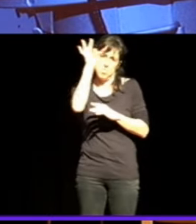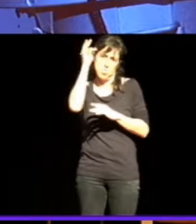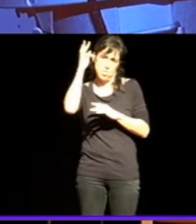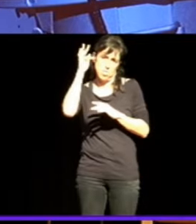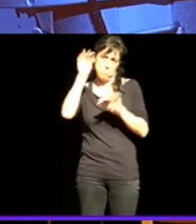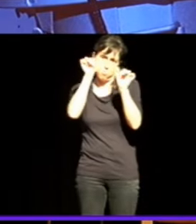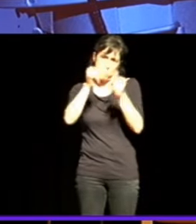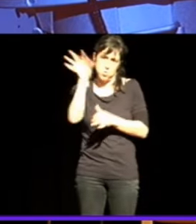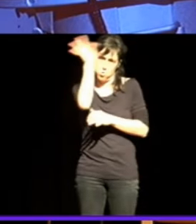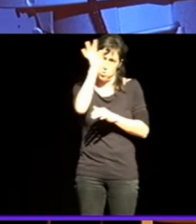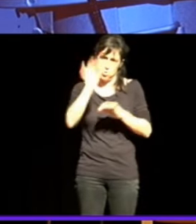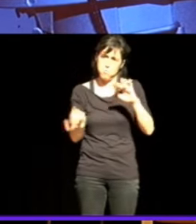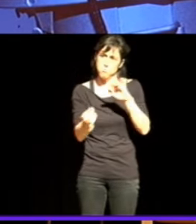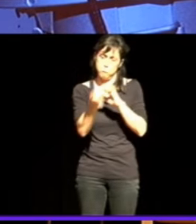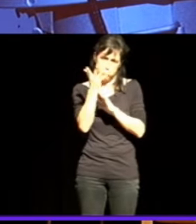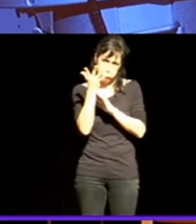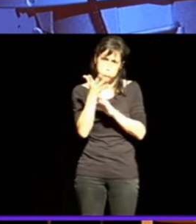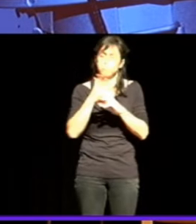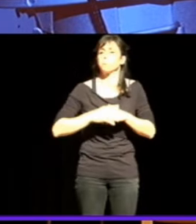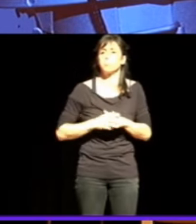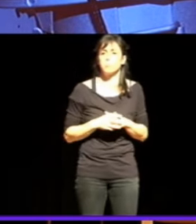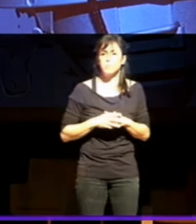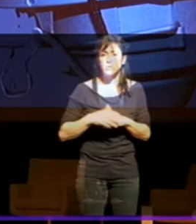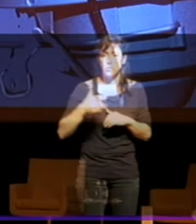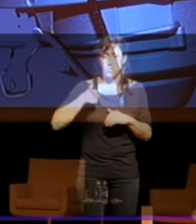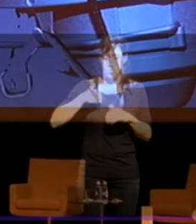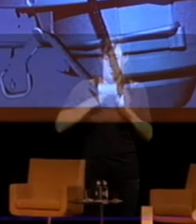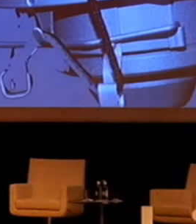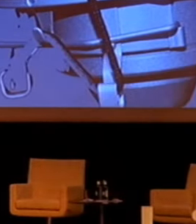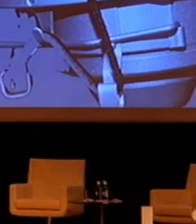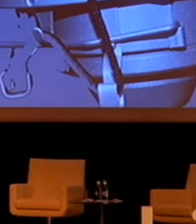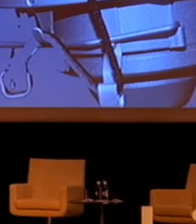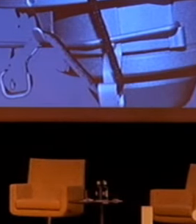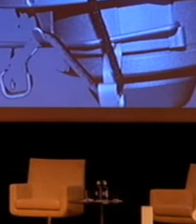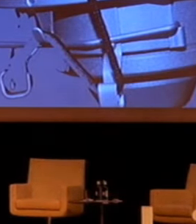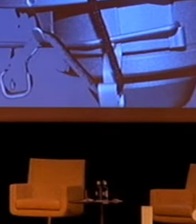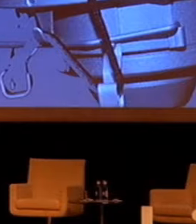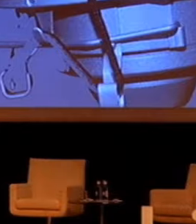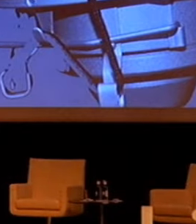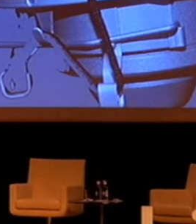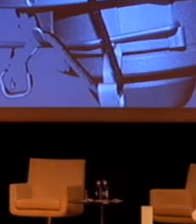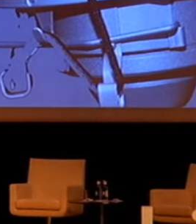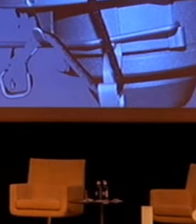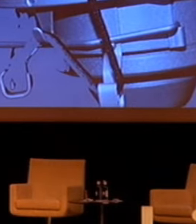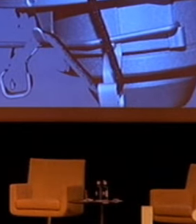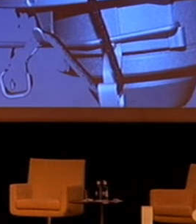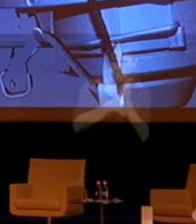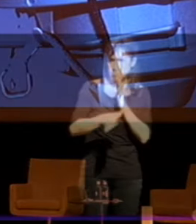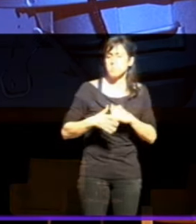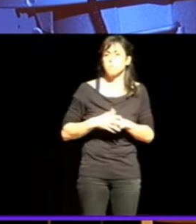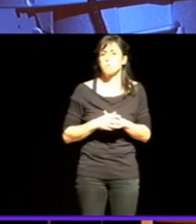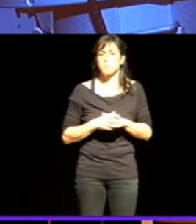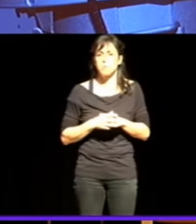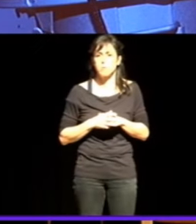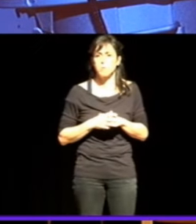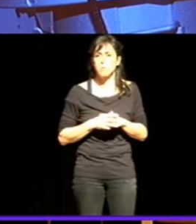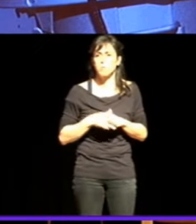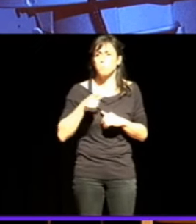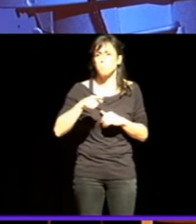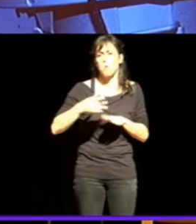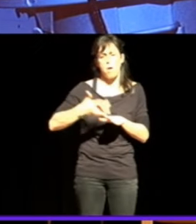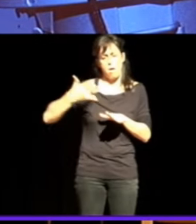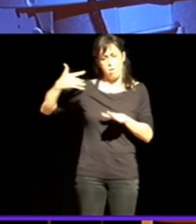lo explico sobre todo en el primer libro mío, de psicoerotismo femenino y masculino, pero ya lo trabajaba hacía